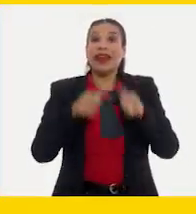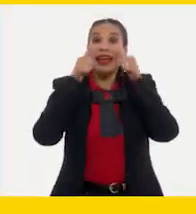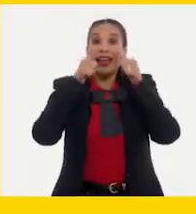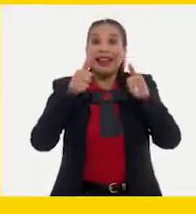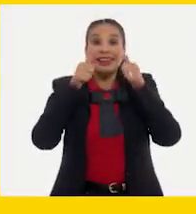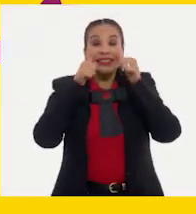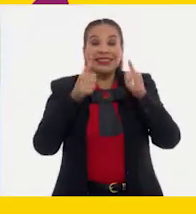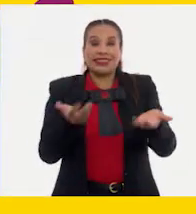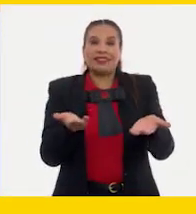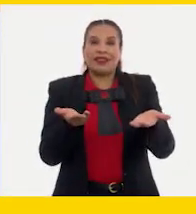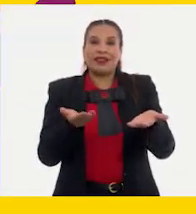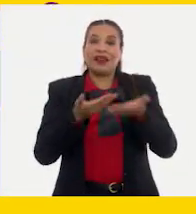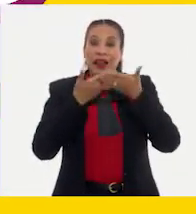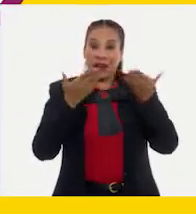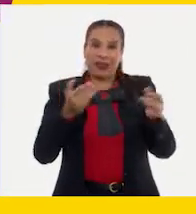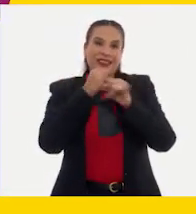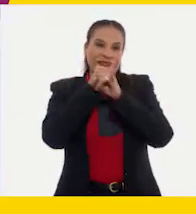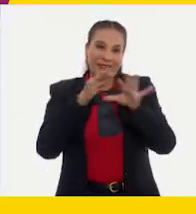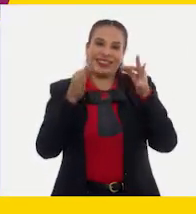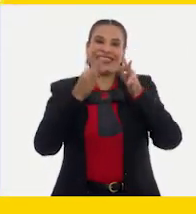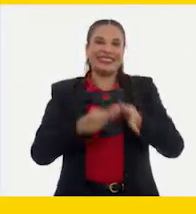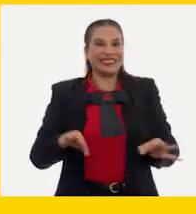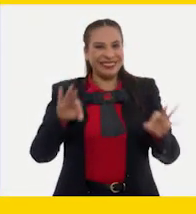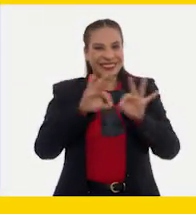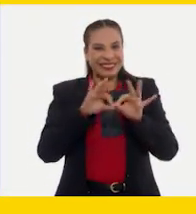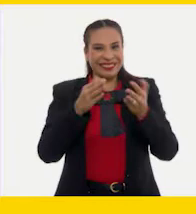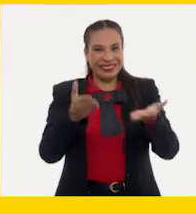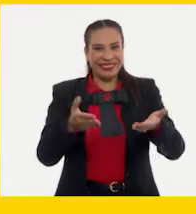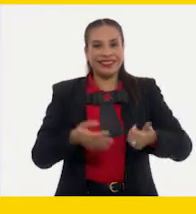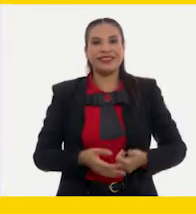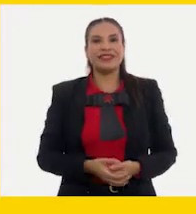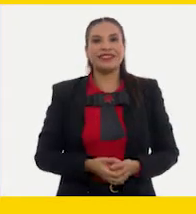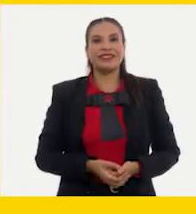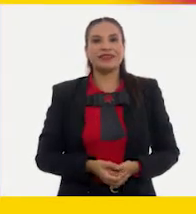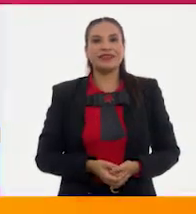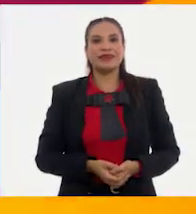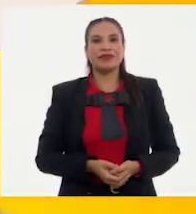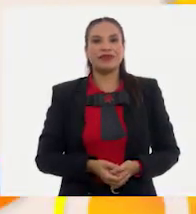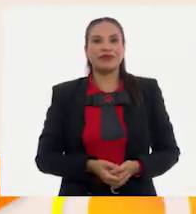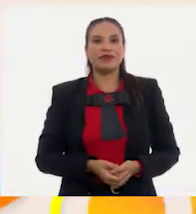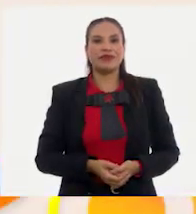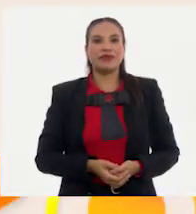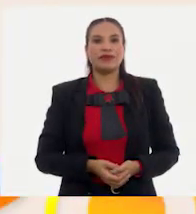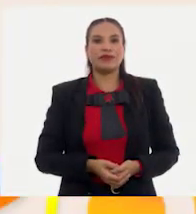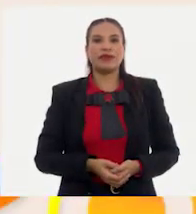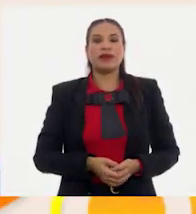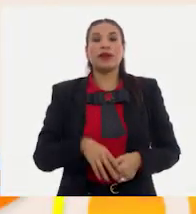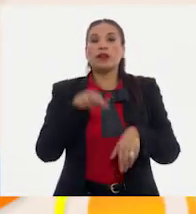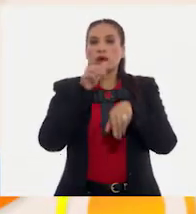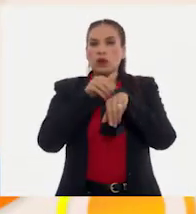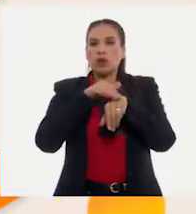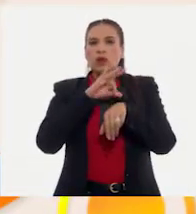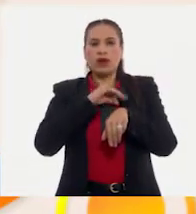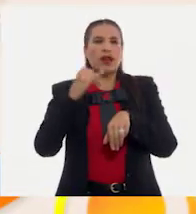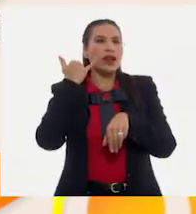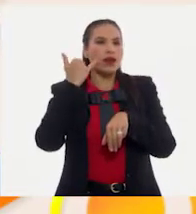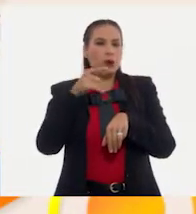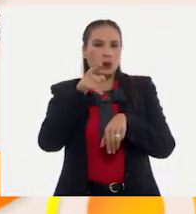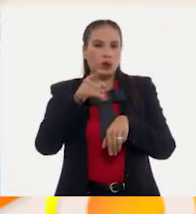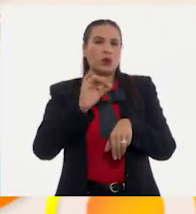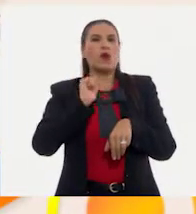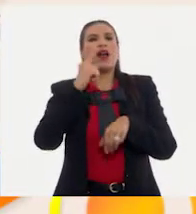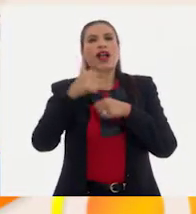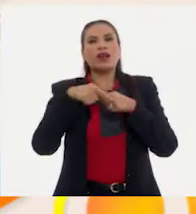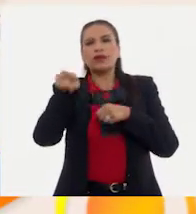¡Atención! ¡Atención! A continuación, información importante. A este número puedes llamar cuando tú